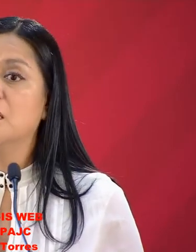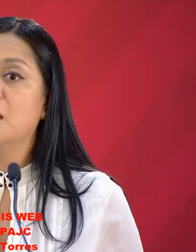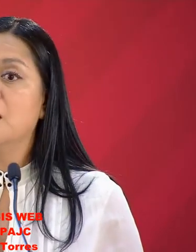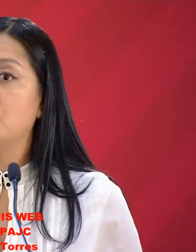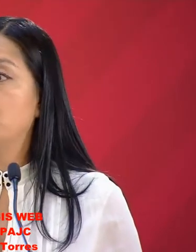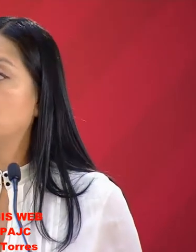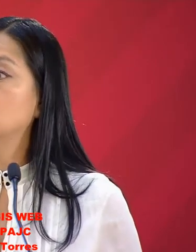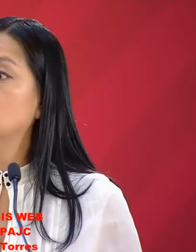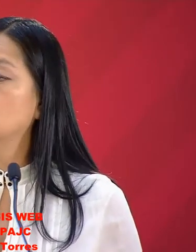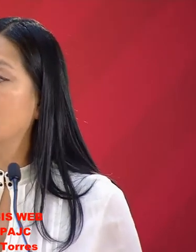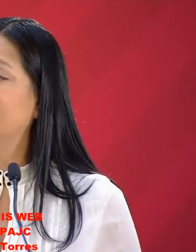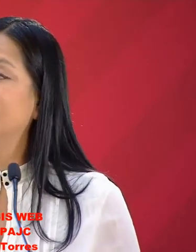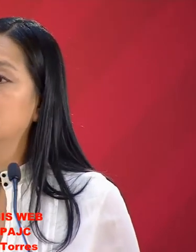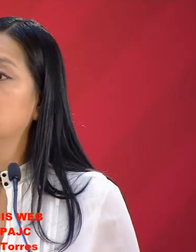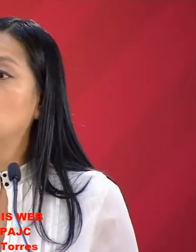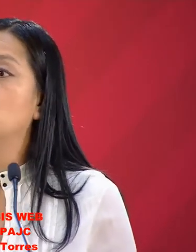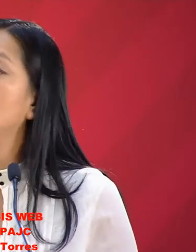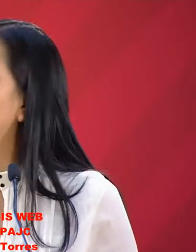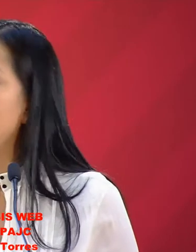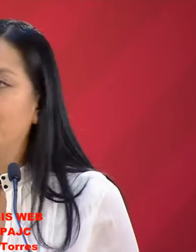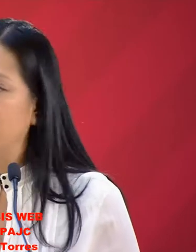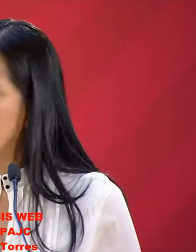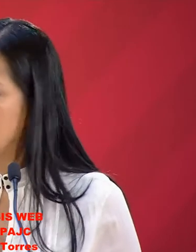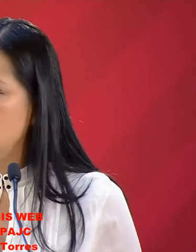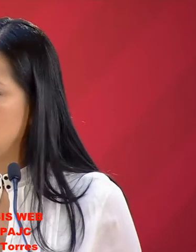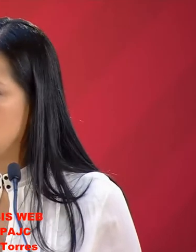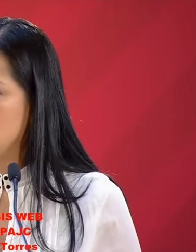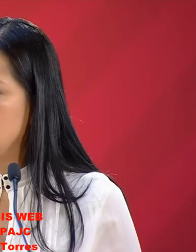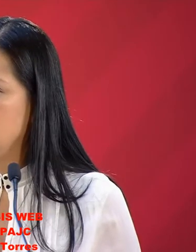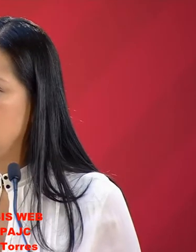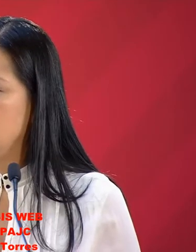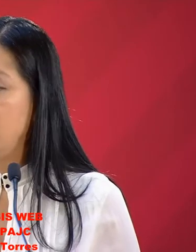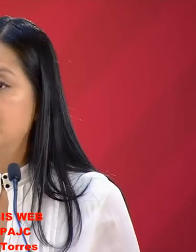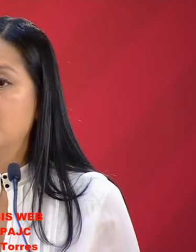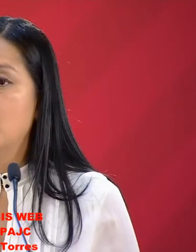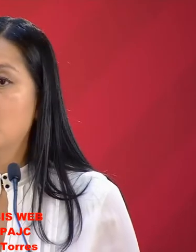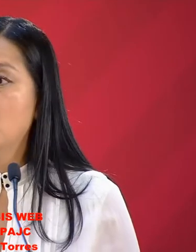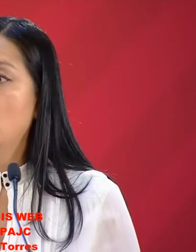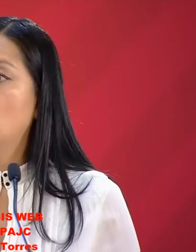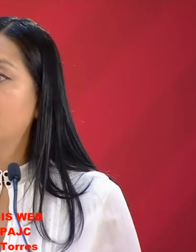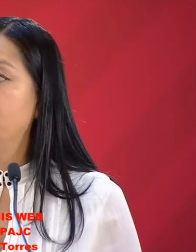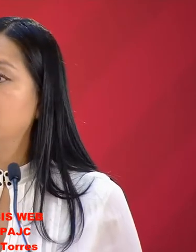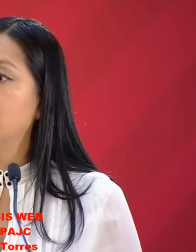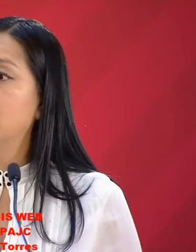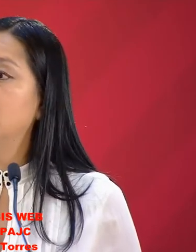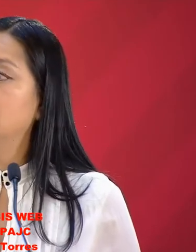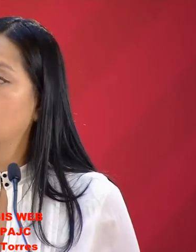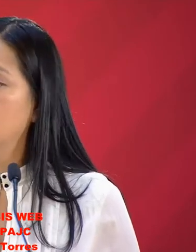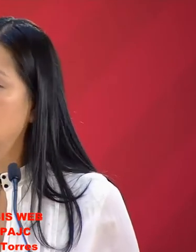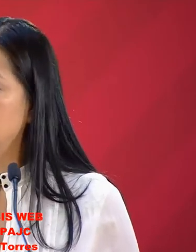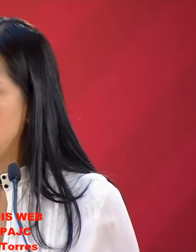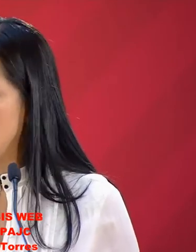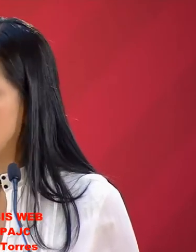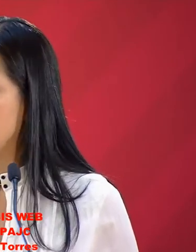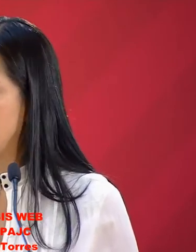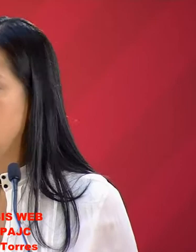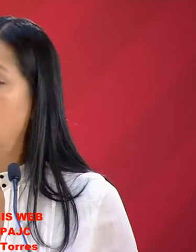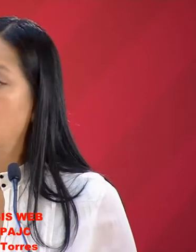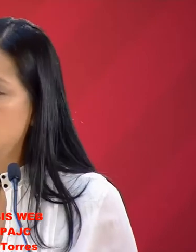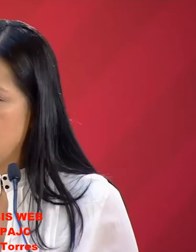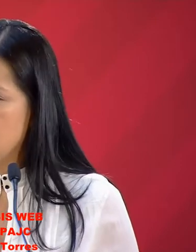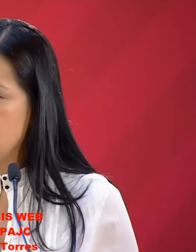estancias porque su existencia o no depende de nosotros, de bienestar. Lo que dependía era la entrega del subsidio que